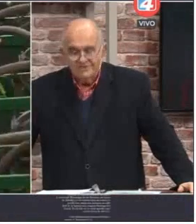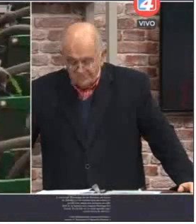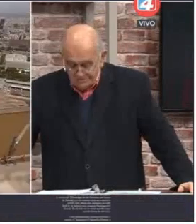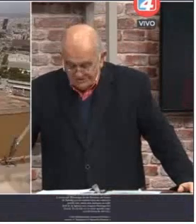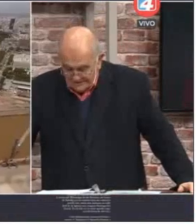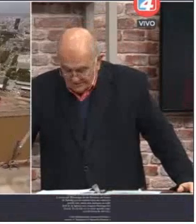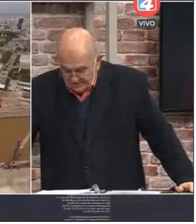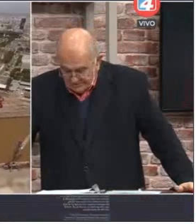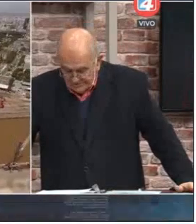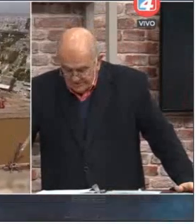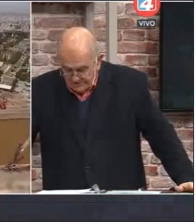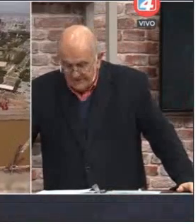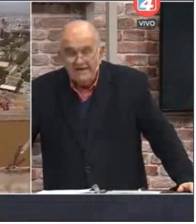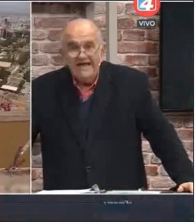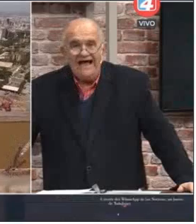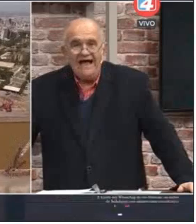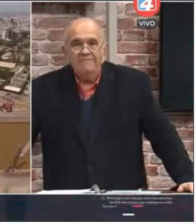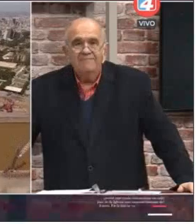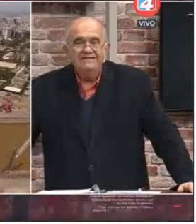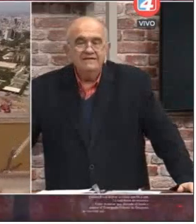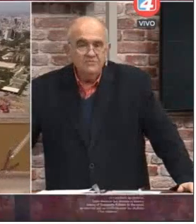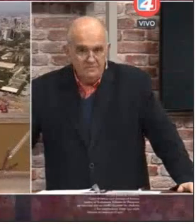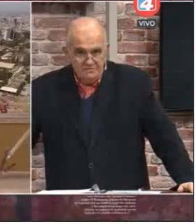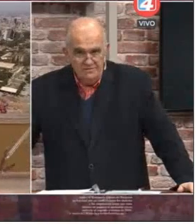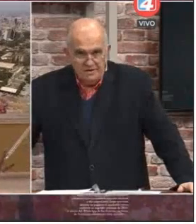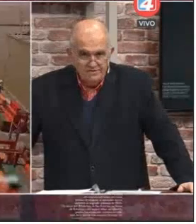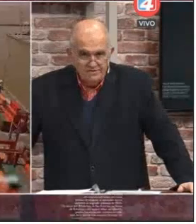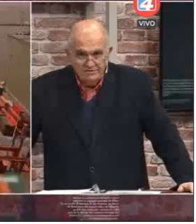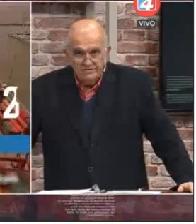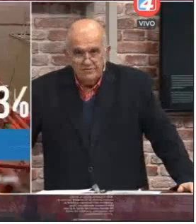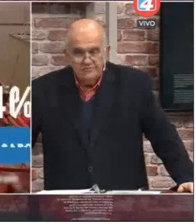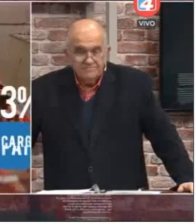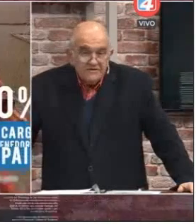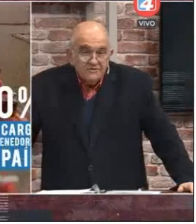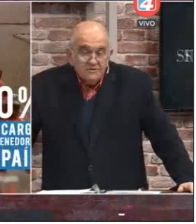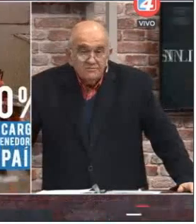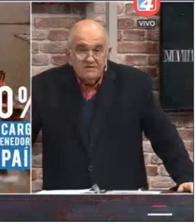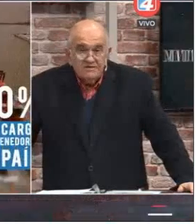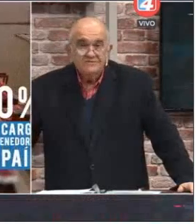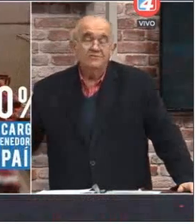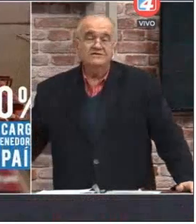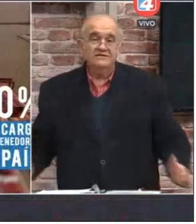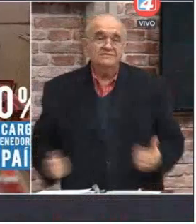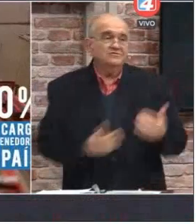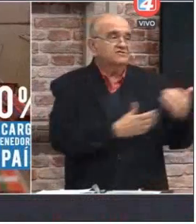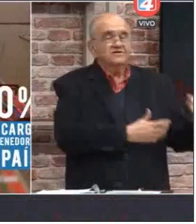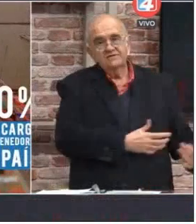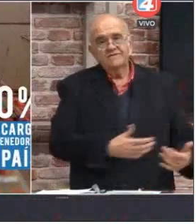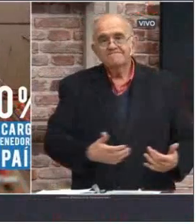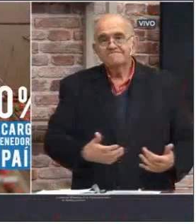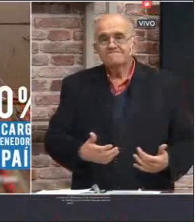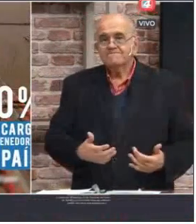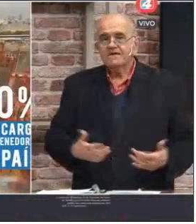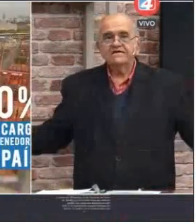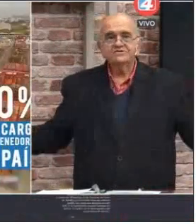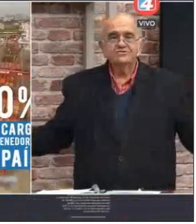mil ochocientos ochenta 4 millones de dólares a 29 dólares el millón de btu esto es lo que pasa y todavía seguimos enredados